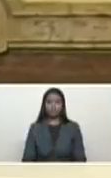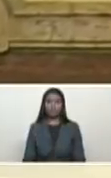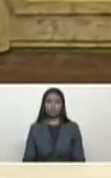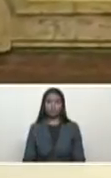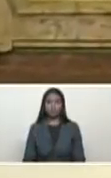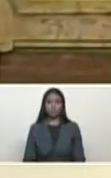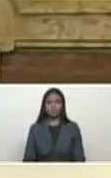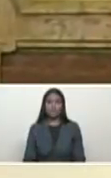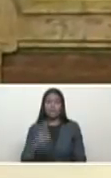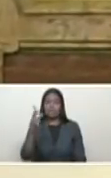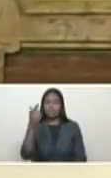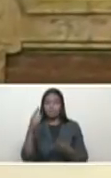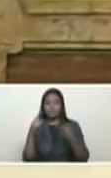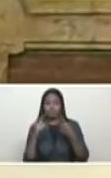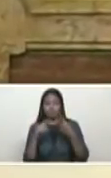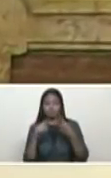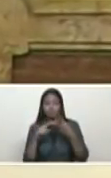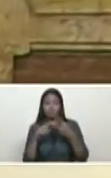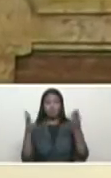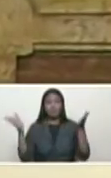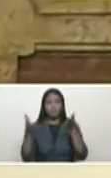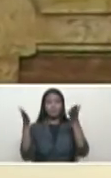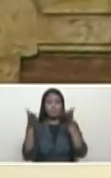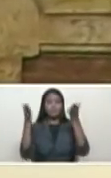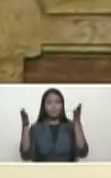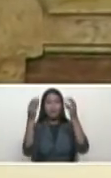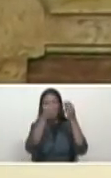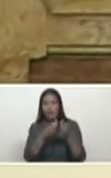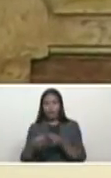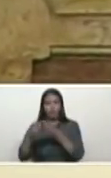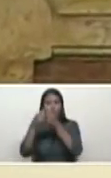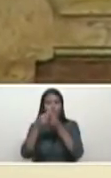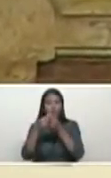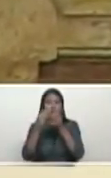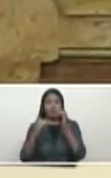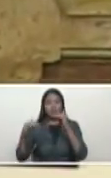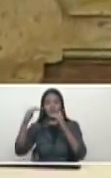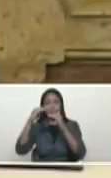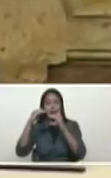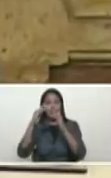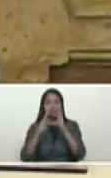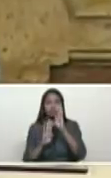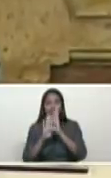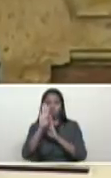y en tercer lugar la prosperidad económica el crecimiento la recuperación económica